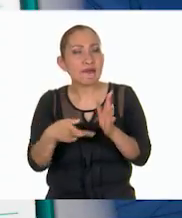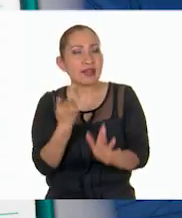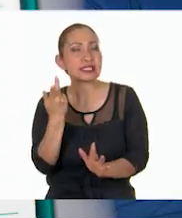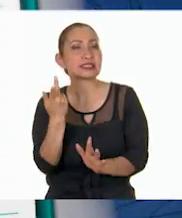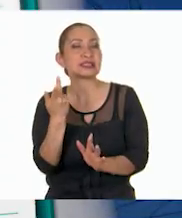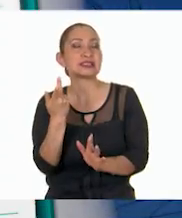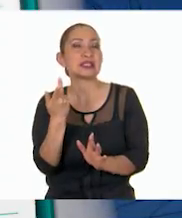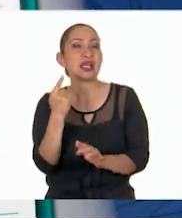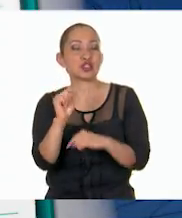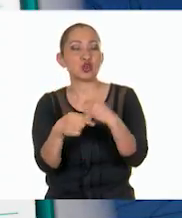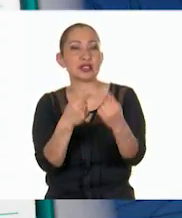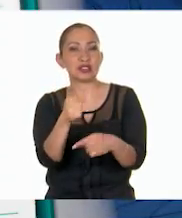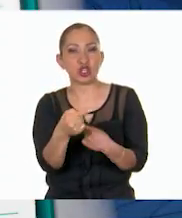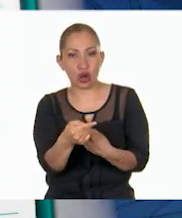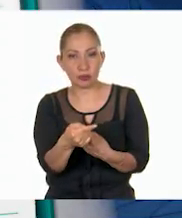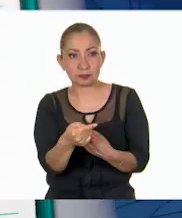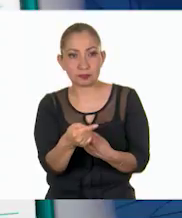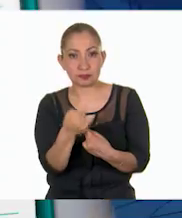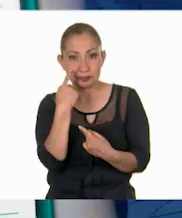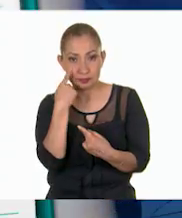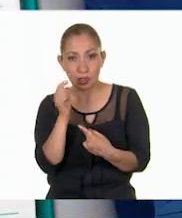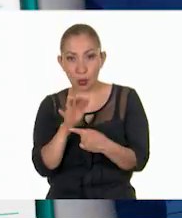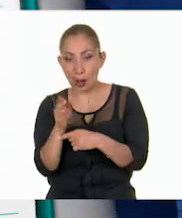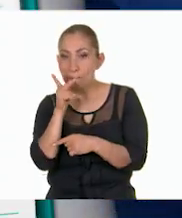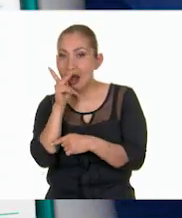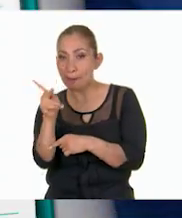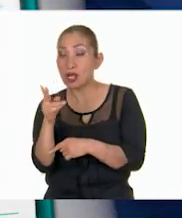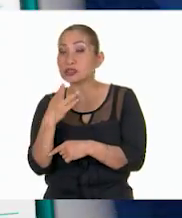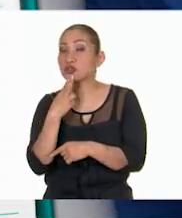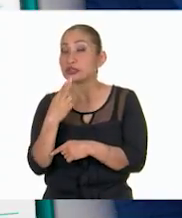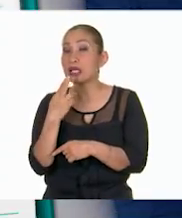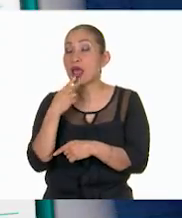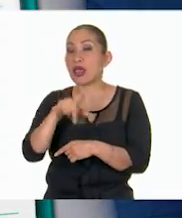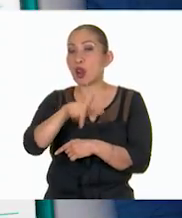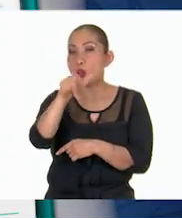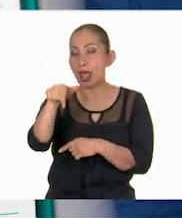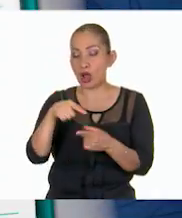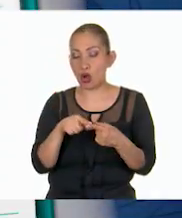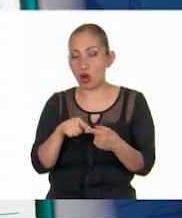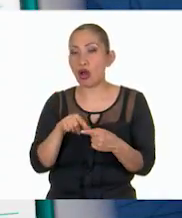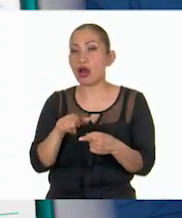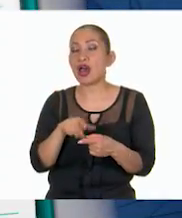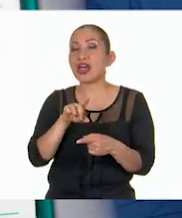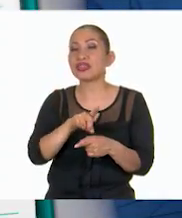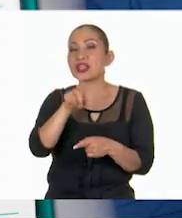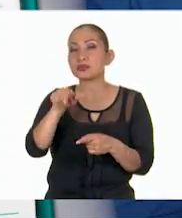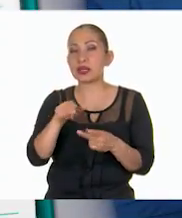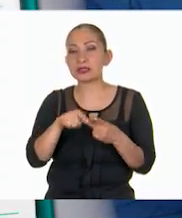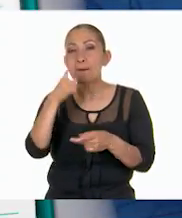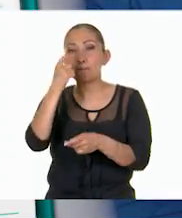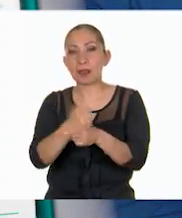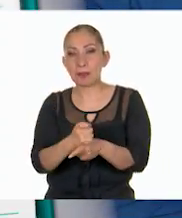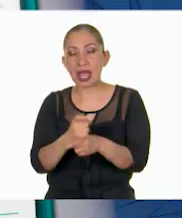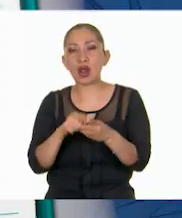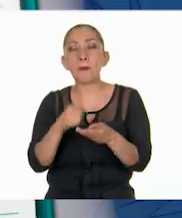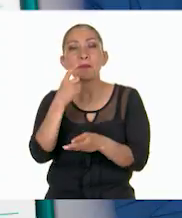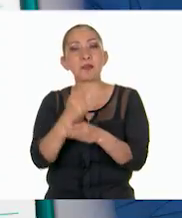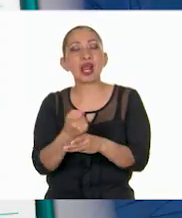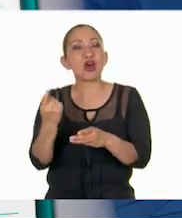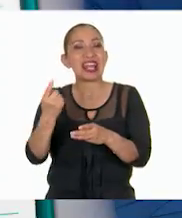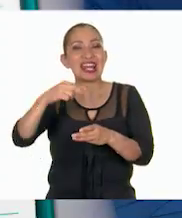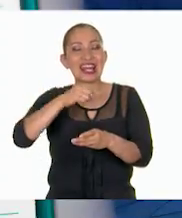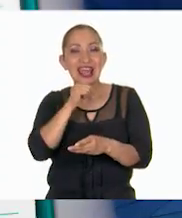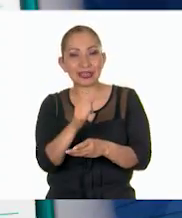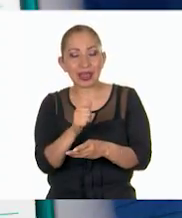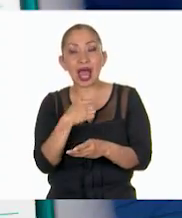y sucesión. Pongan atención. Utilizamos luego, después, primero, primero que